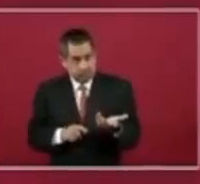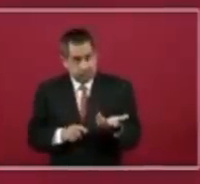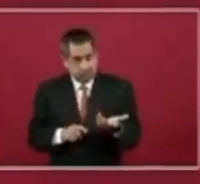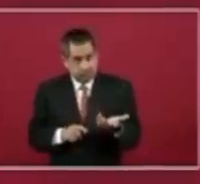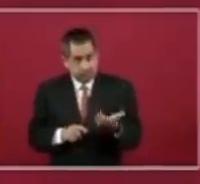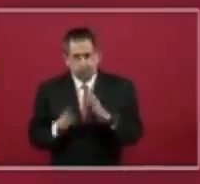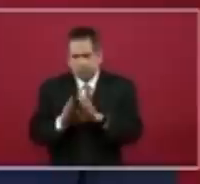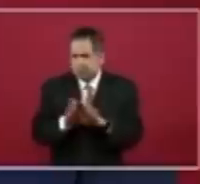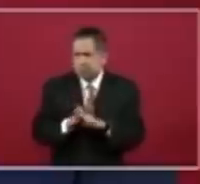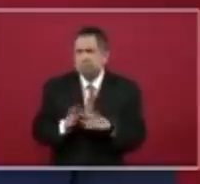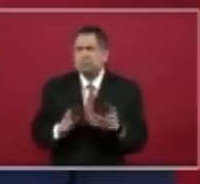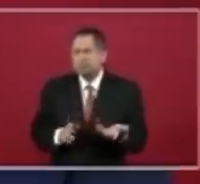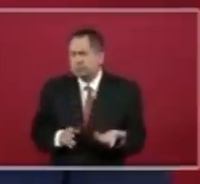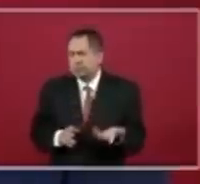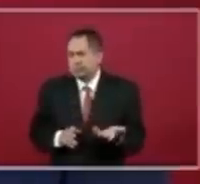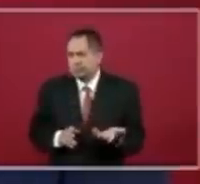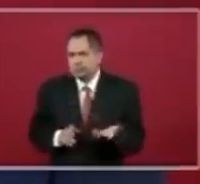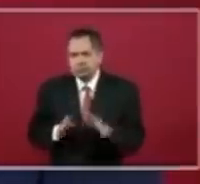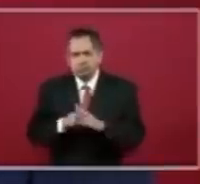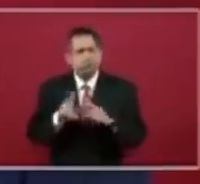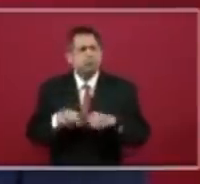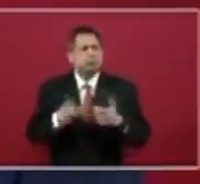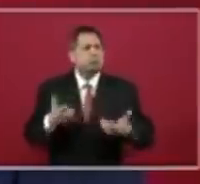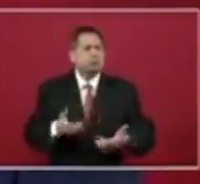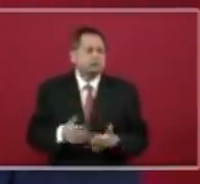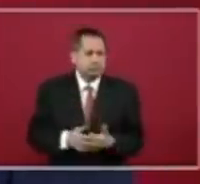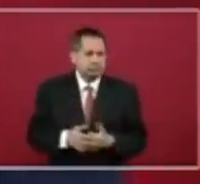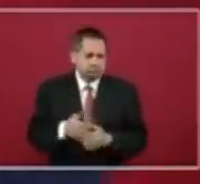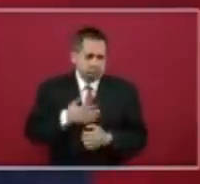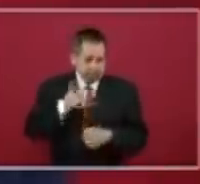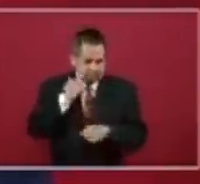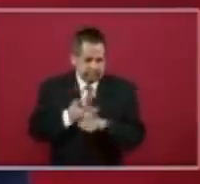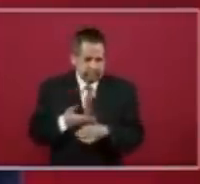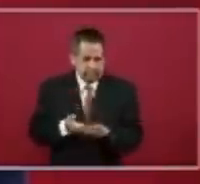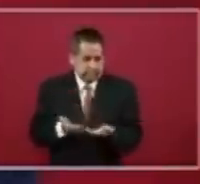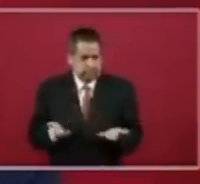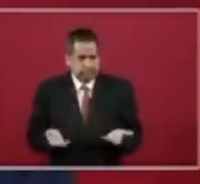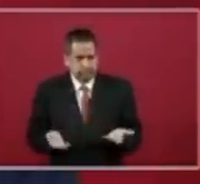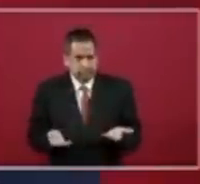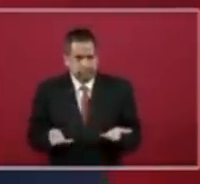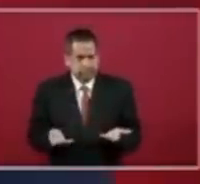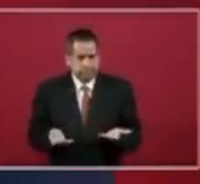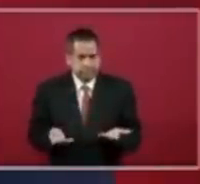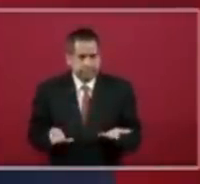¿Y cómo lo logra? Si ahora